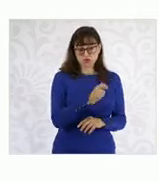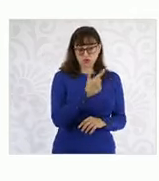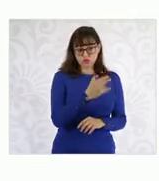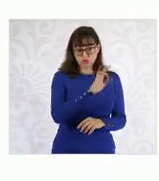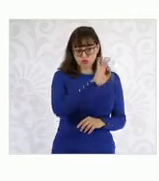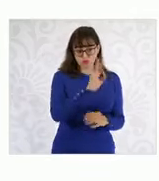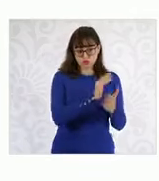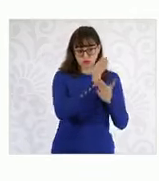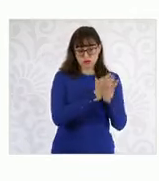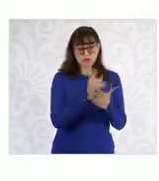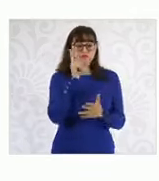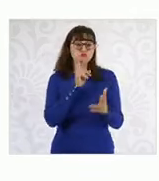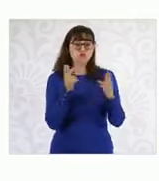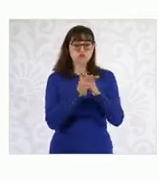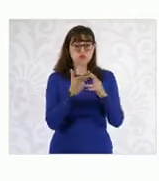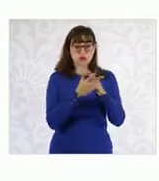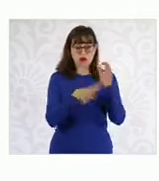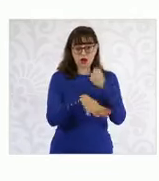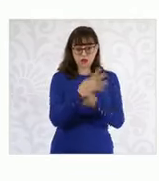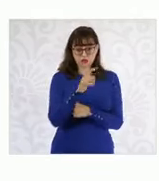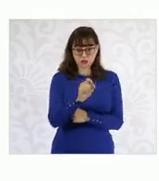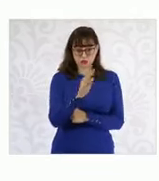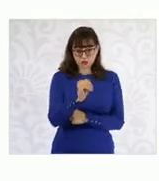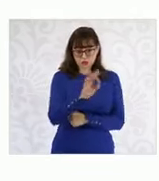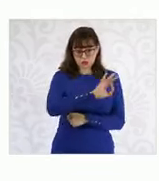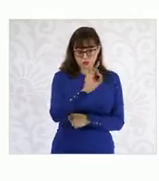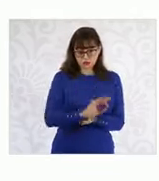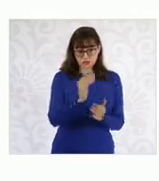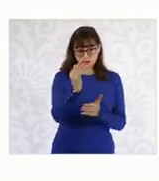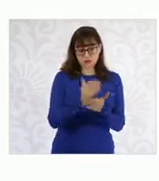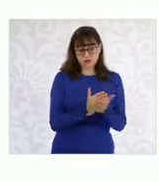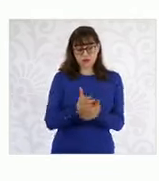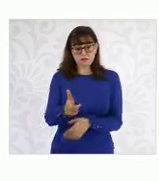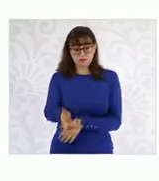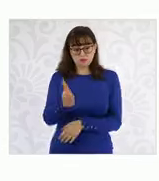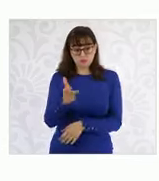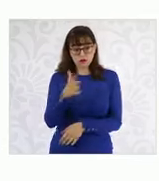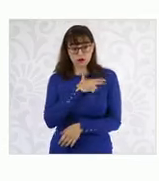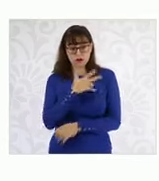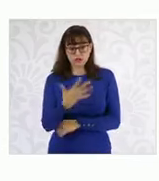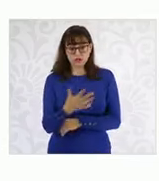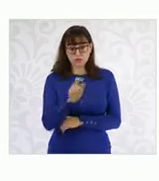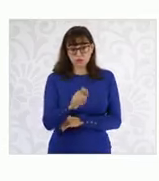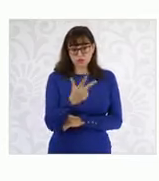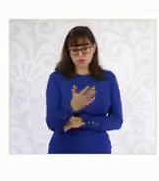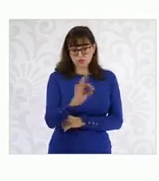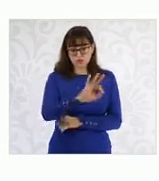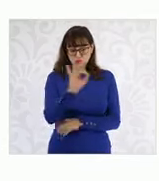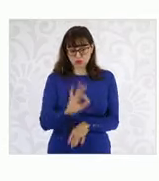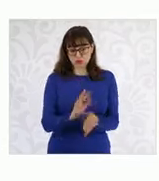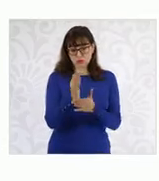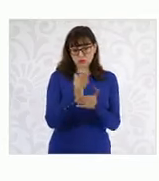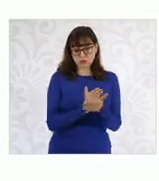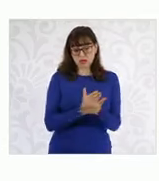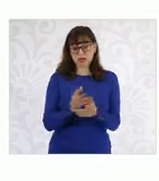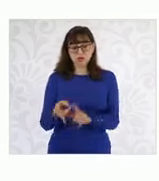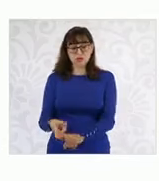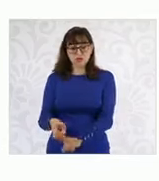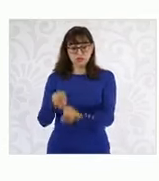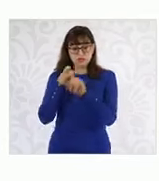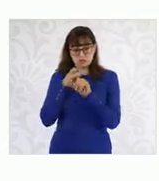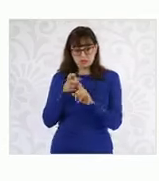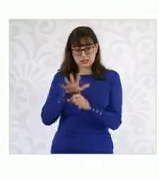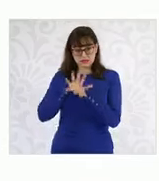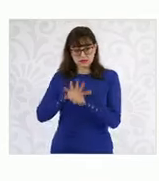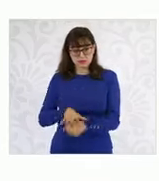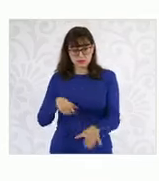feminicidio 14.9%, lesiones dolosas por disparo de arma de fuego 5.8%, secuestro extorsivo también